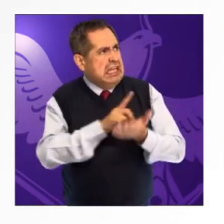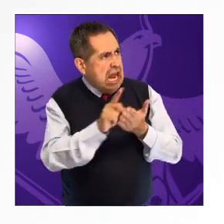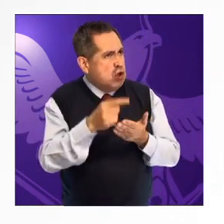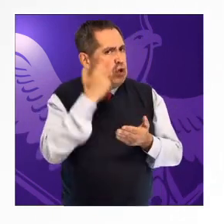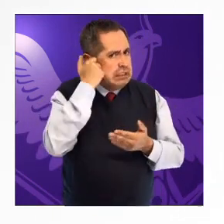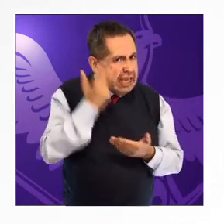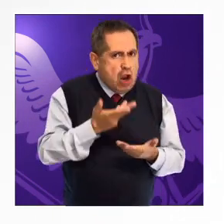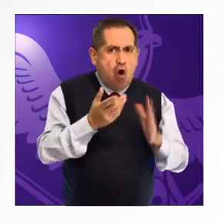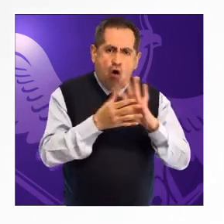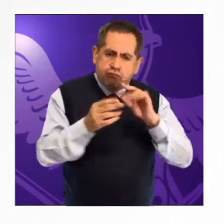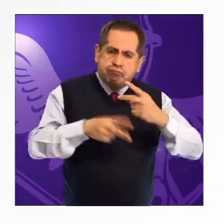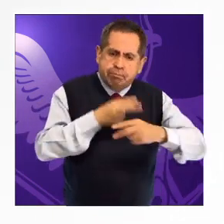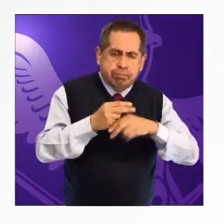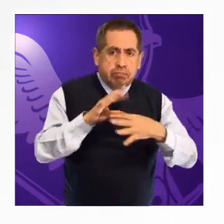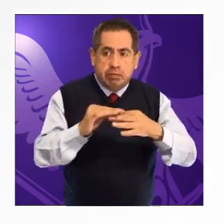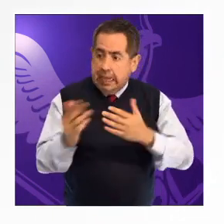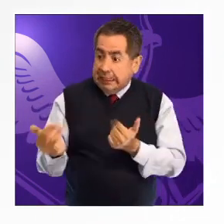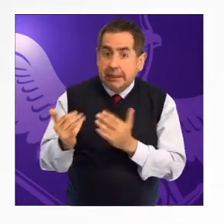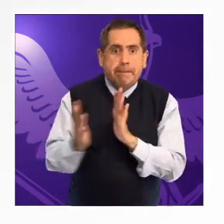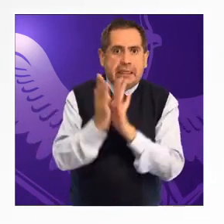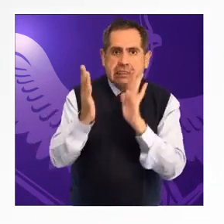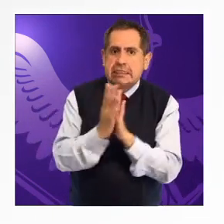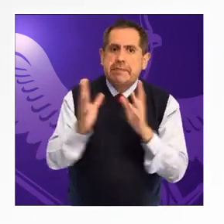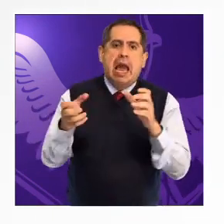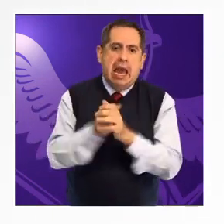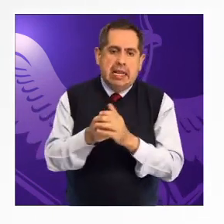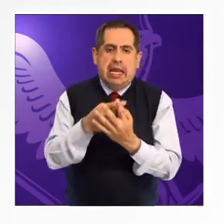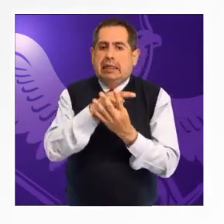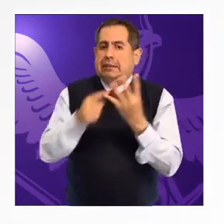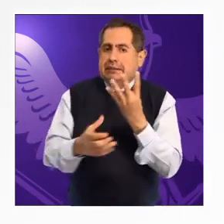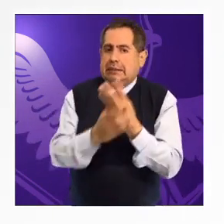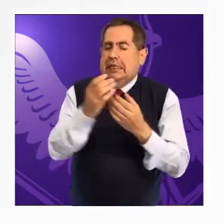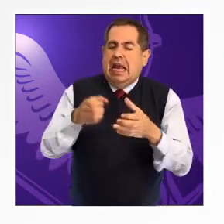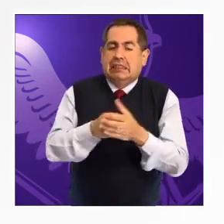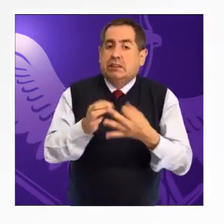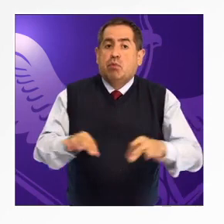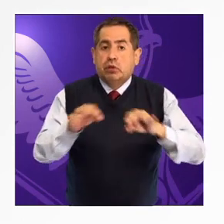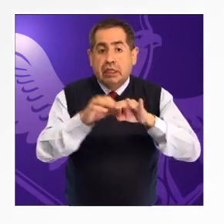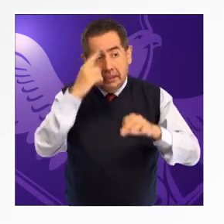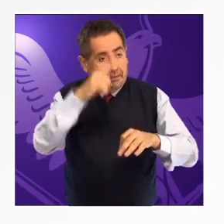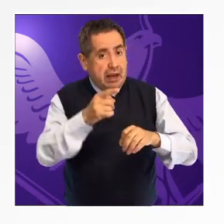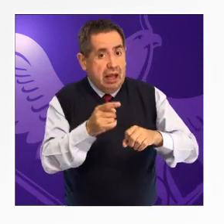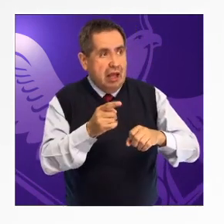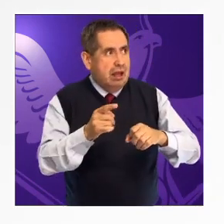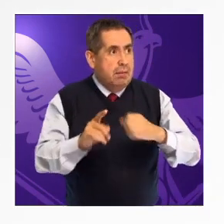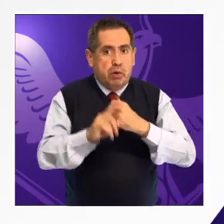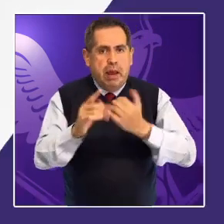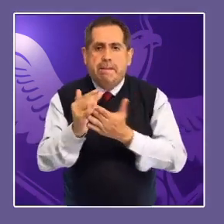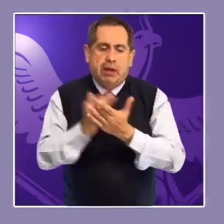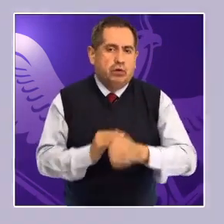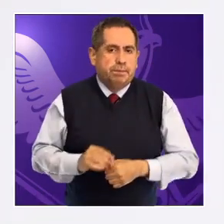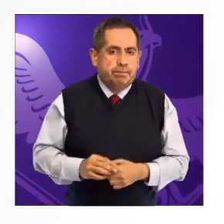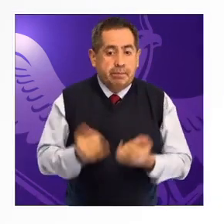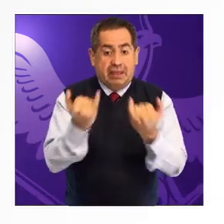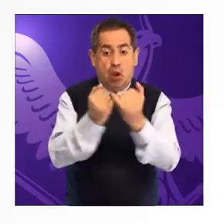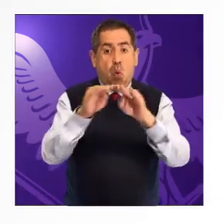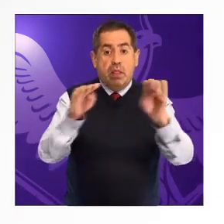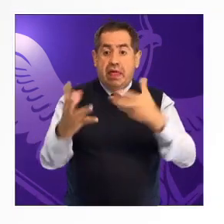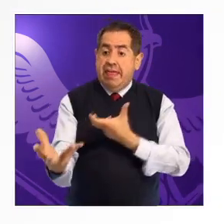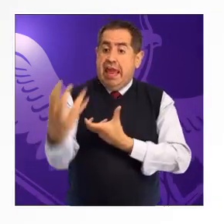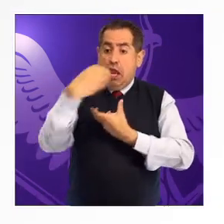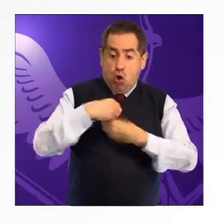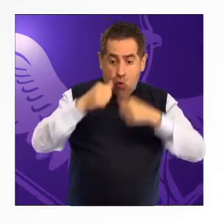implica ser protagonista, el conocimiento que tengo sobre mis derechos y sobre la mejor manera, ¿no? Poder resolver